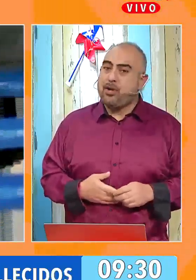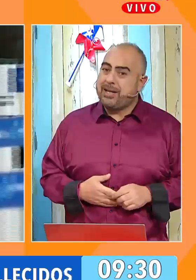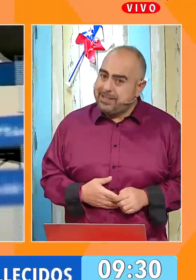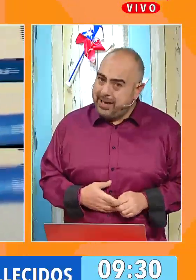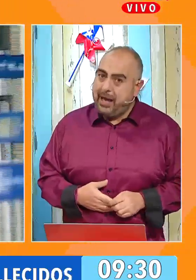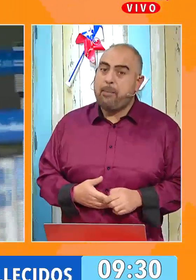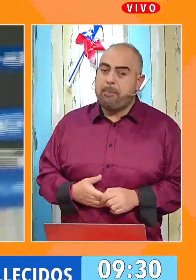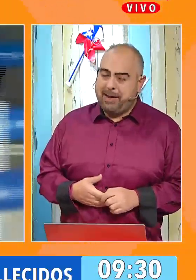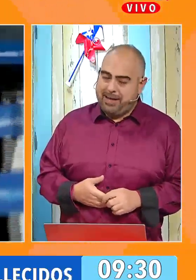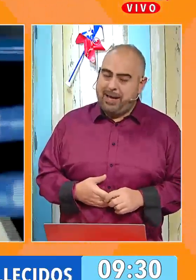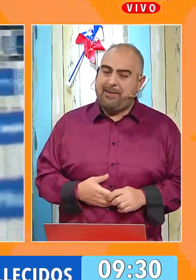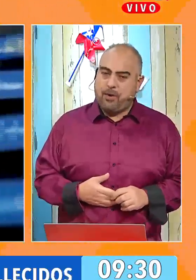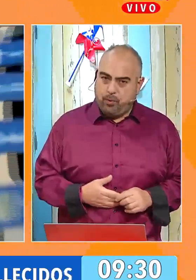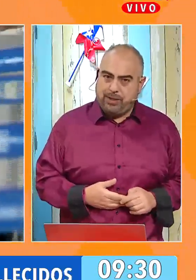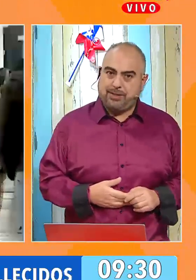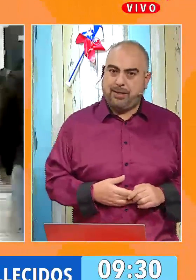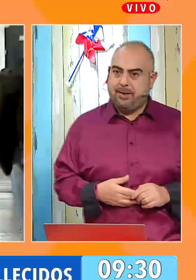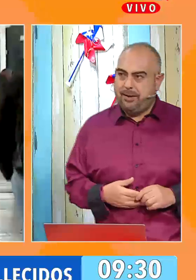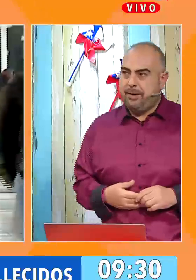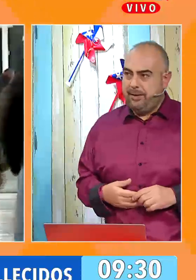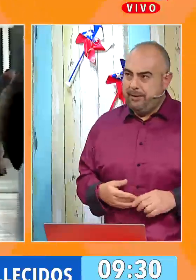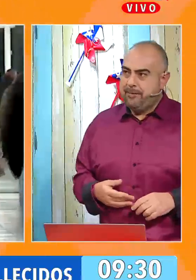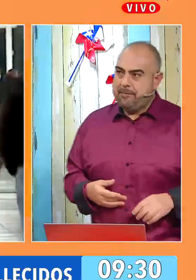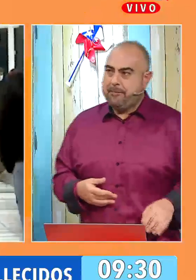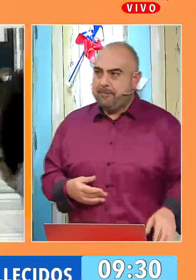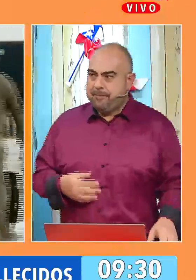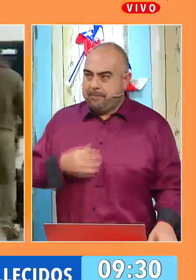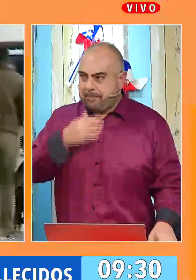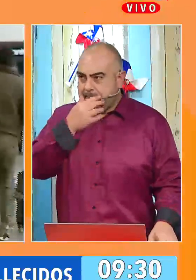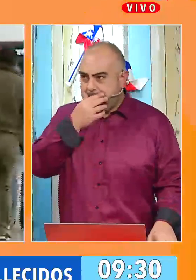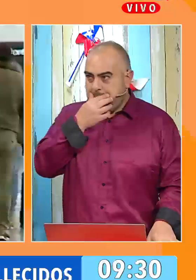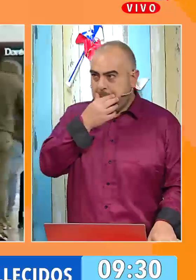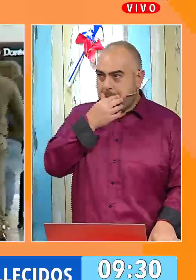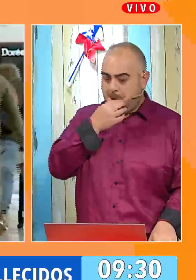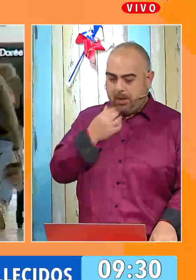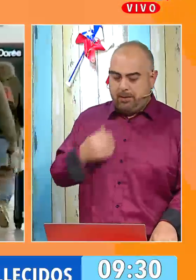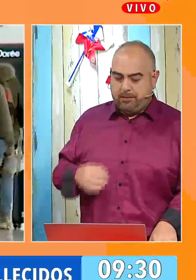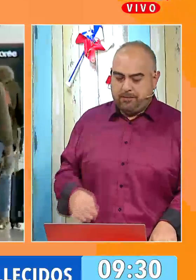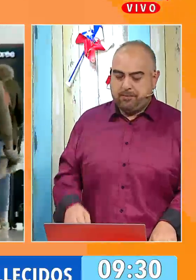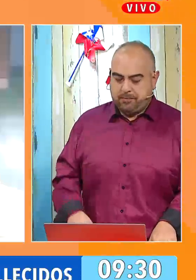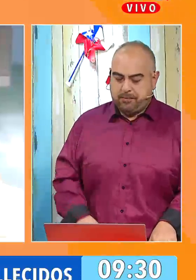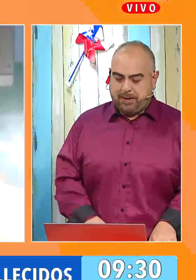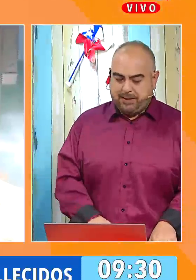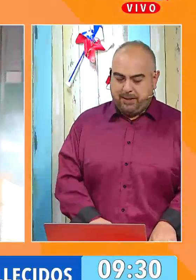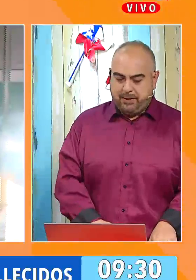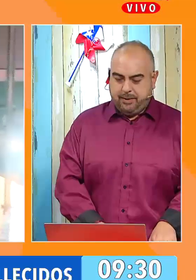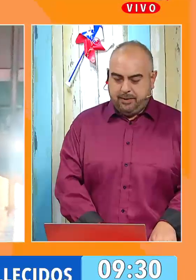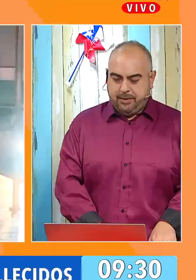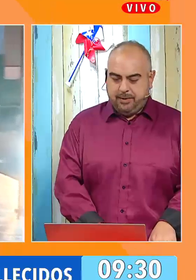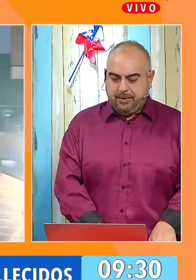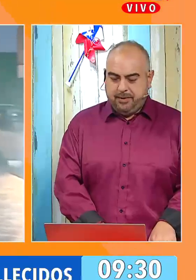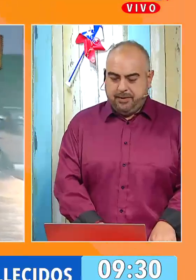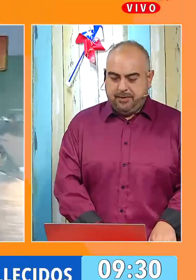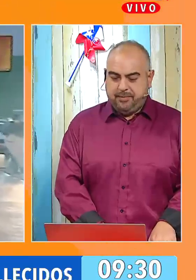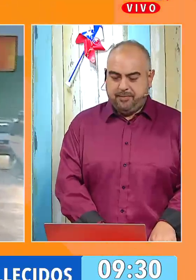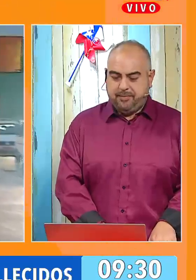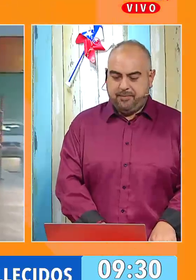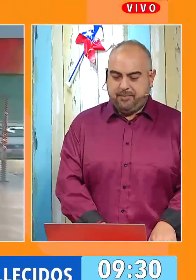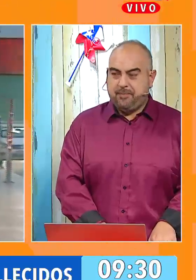por la razón que sea, vaya y vacunase. Claro que sí. En la recomendación. Oiga, cambiemos de